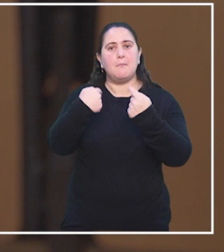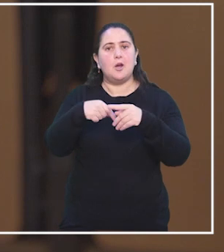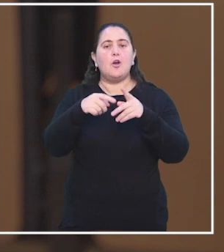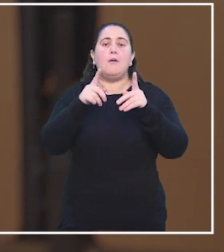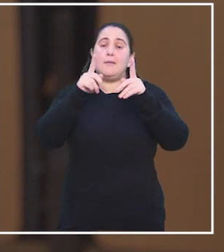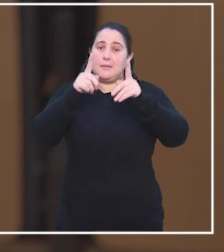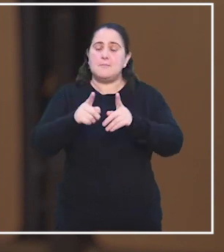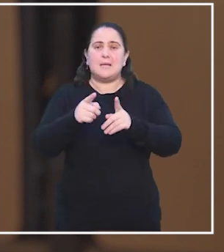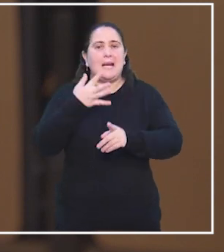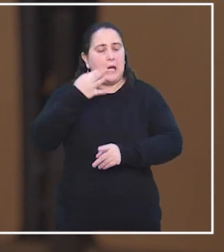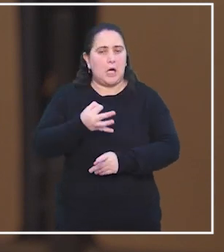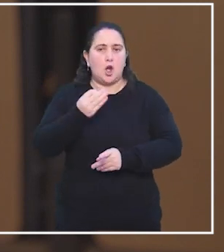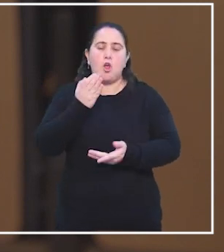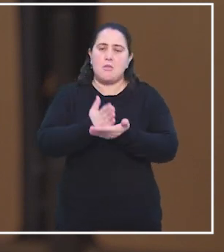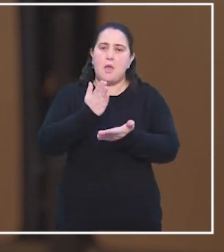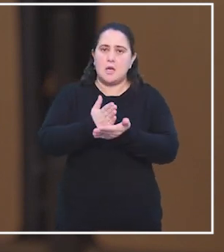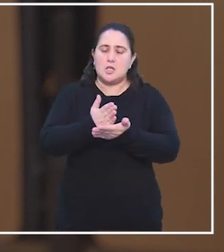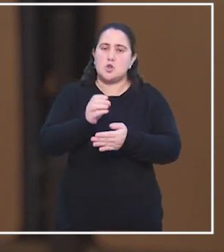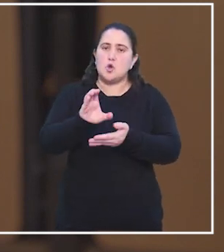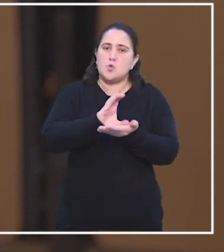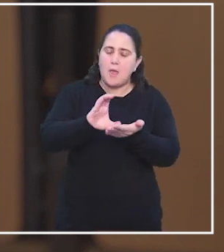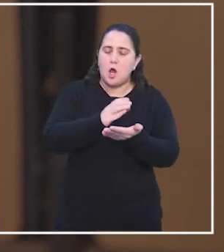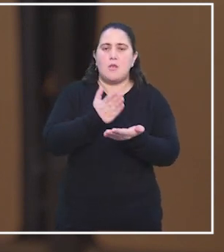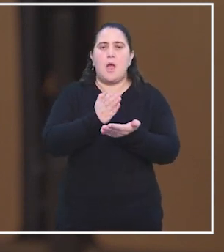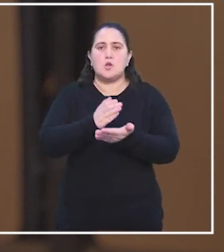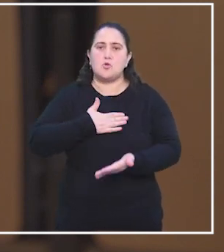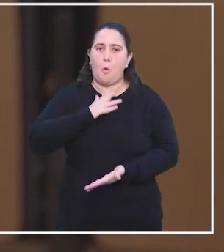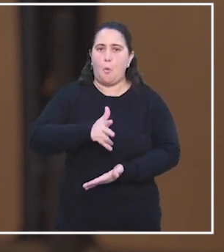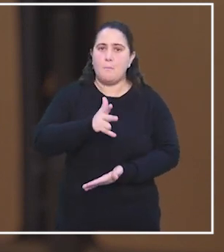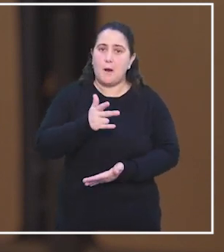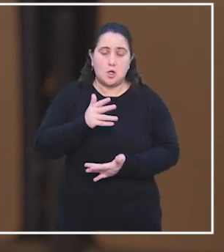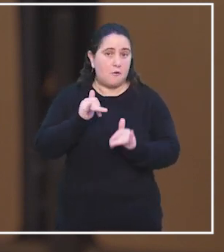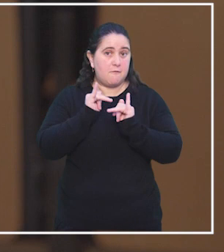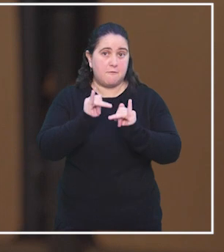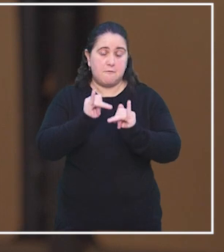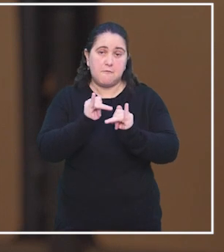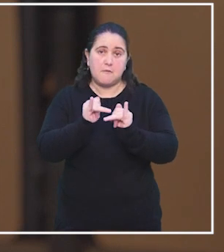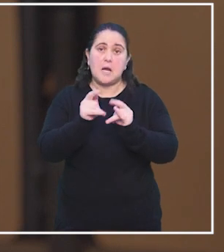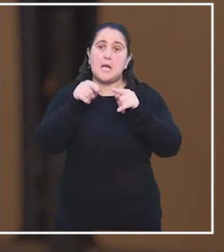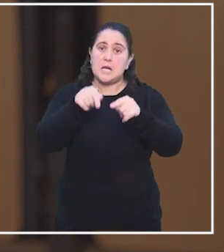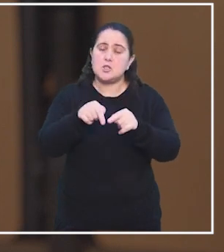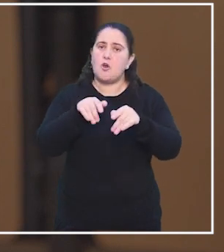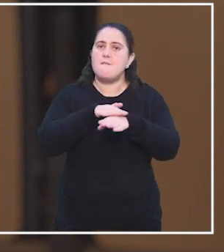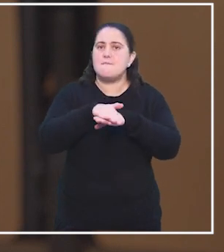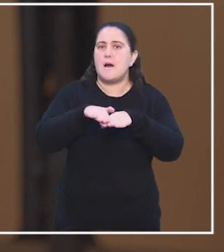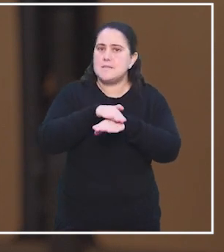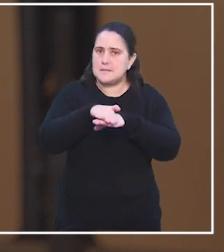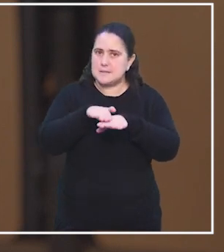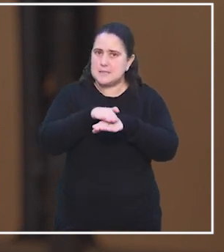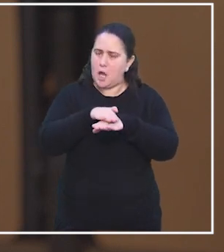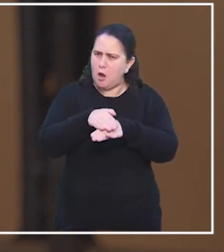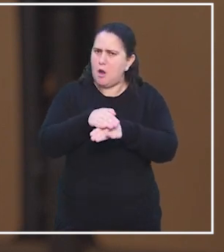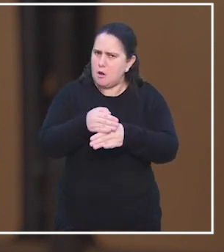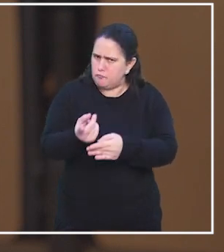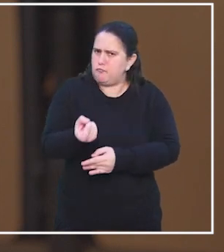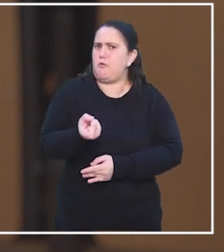que los derechos ciudadanos y los derechos humanos que hemos establecido forman una base